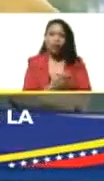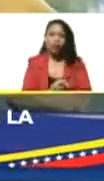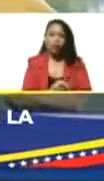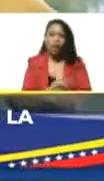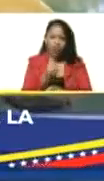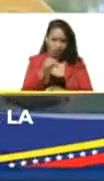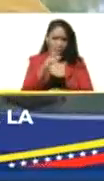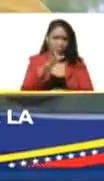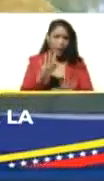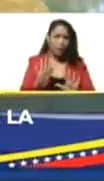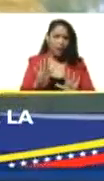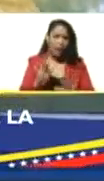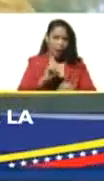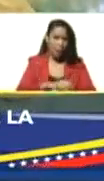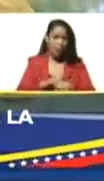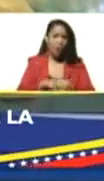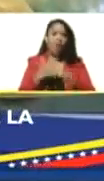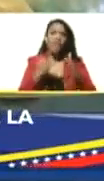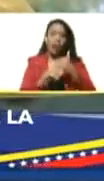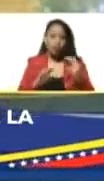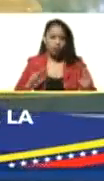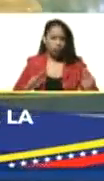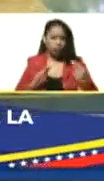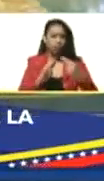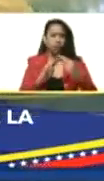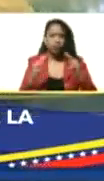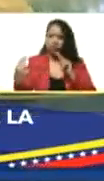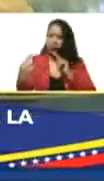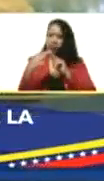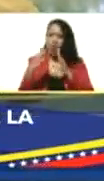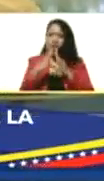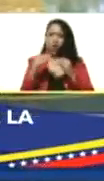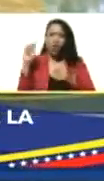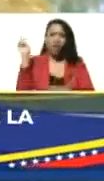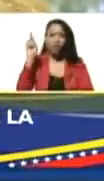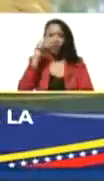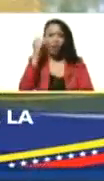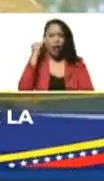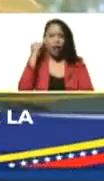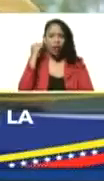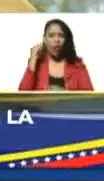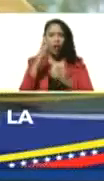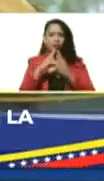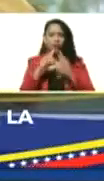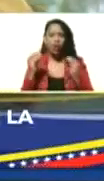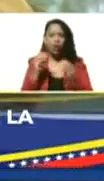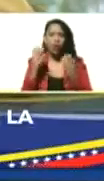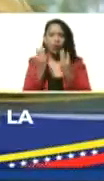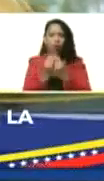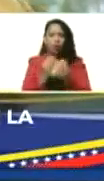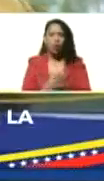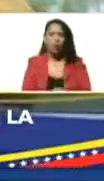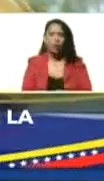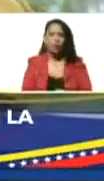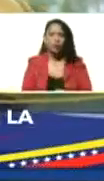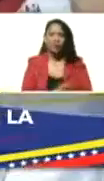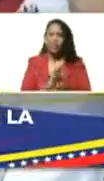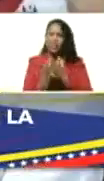parece? Me gusta. Es el momento, vamos a encontrarnos. Entre todos los venezolanos, entre todas las venezolanas. Basta